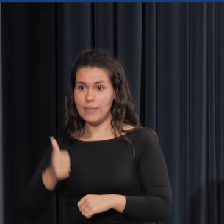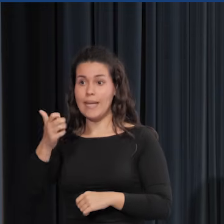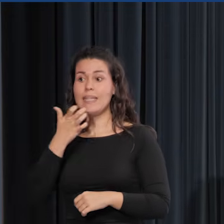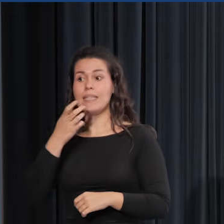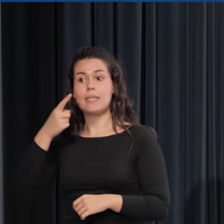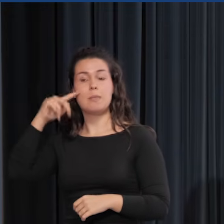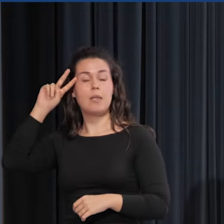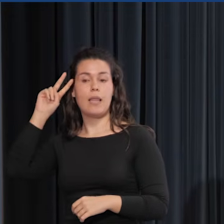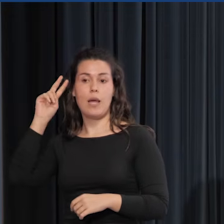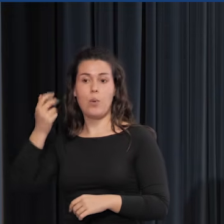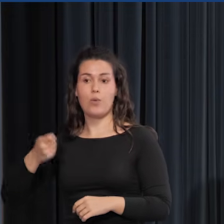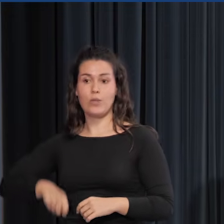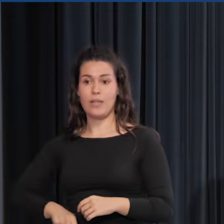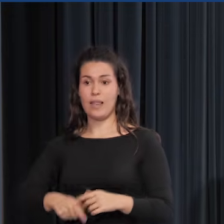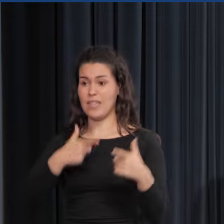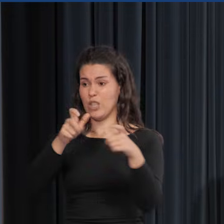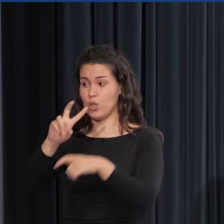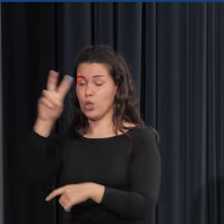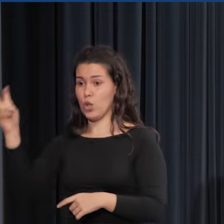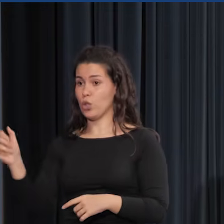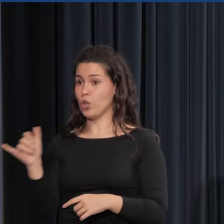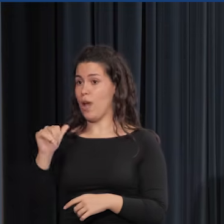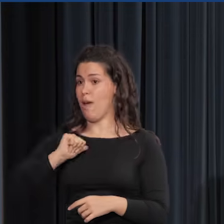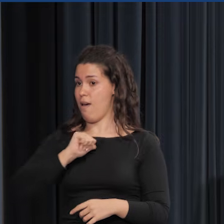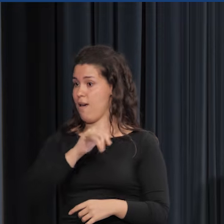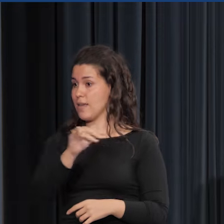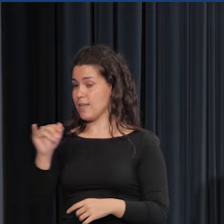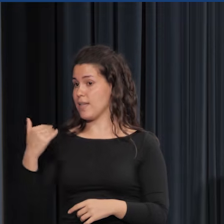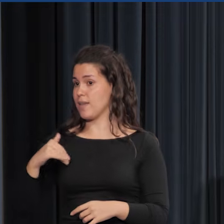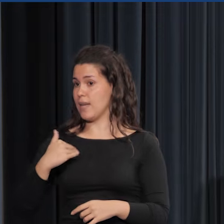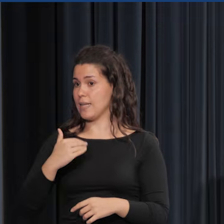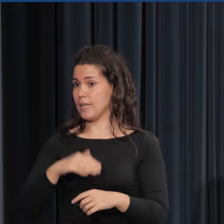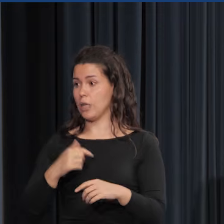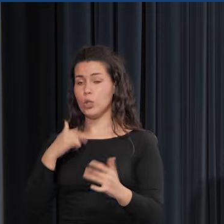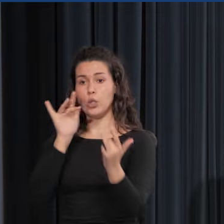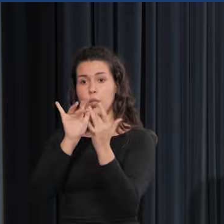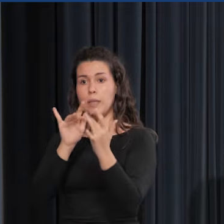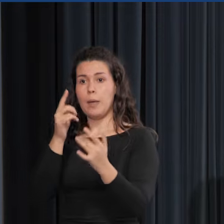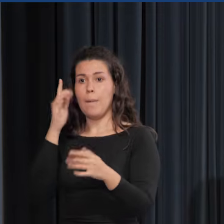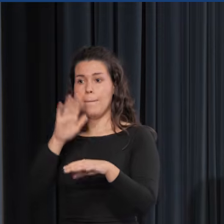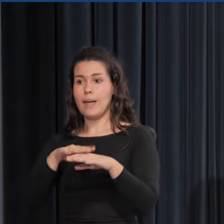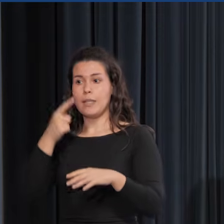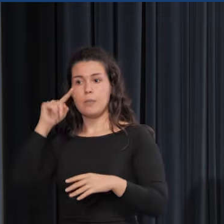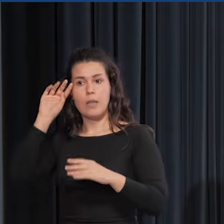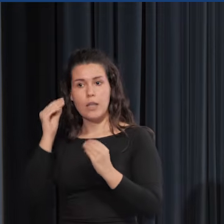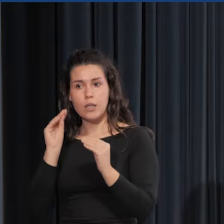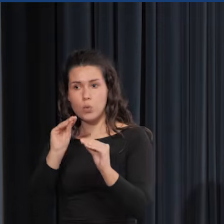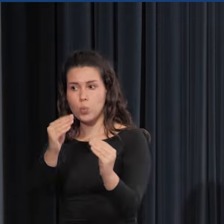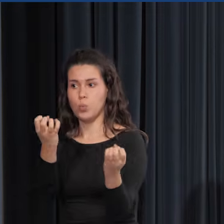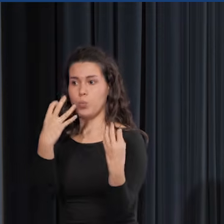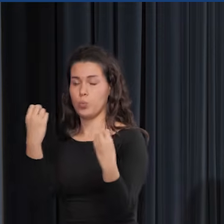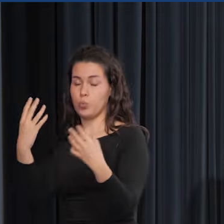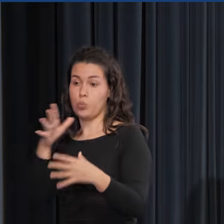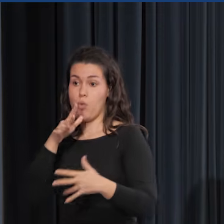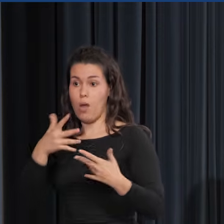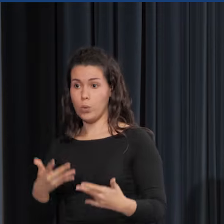profesional en otros sectores, que son con los que he contactado para ver su visión, para que me contaran la experiencia que tienen a día de